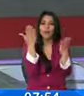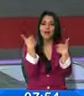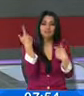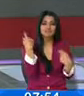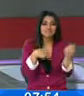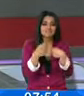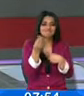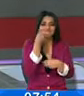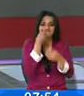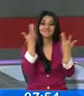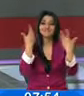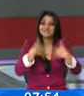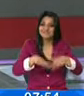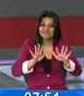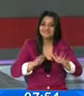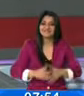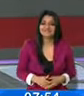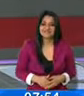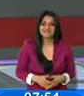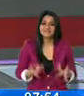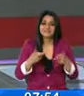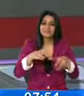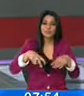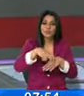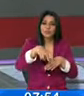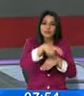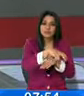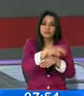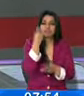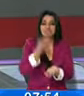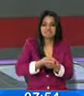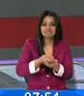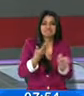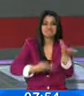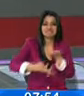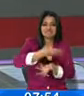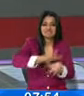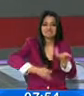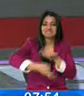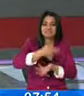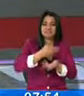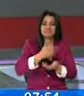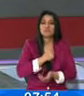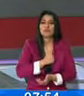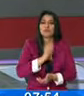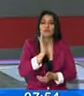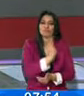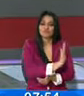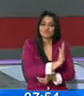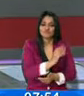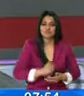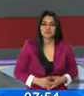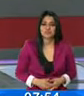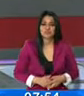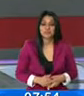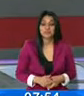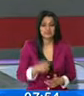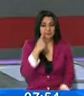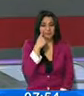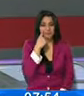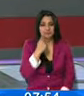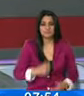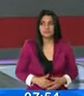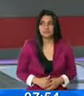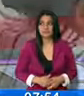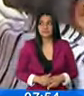principal, están degustando. Y también los turistas comparten todo ese saborcito muy propio de nuestra gastronomía. Así que